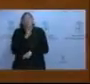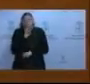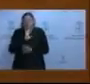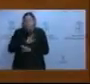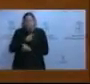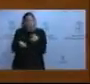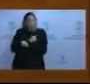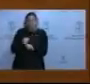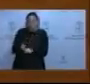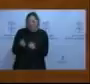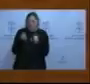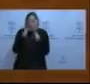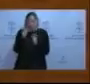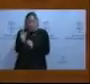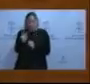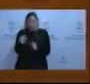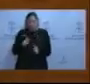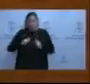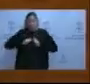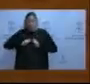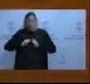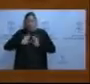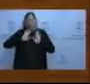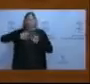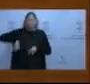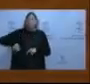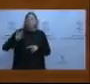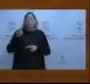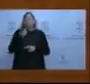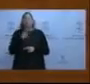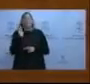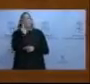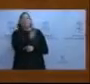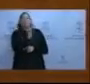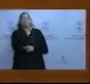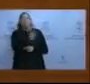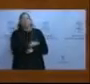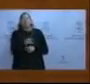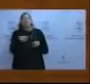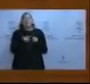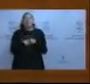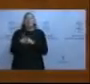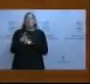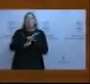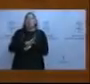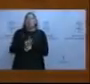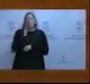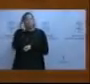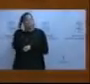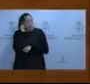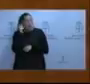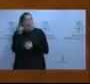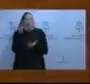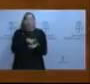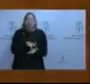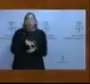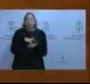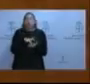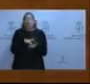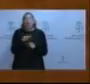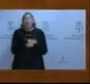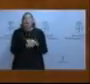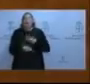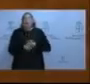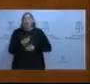último, el pasado jueves yo intenté interpelar a la señora consejera sobre qué iba a hacer el Gobierno en las conclusiones y recomendaciones que se contienen en